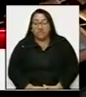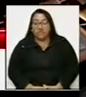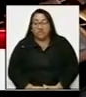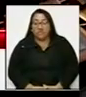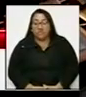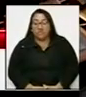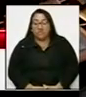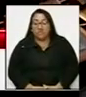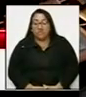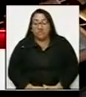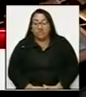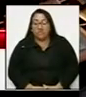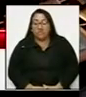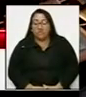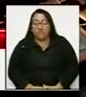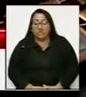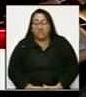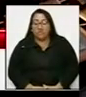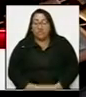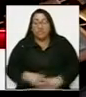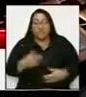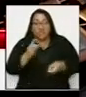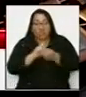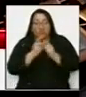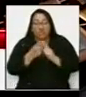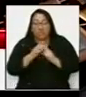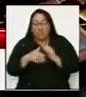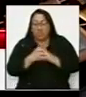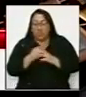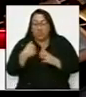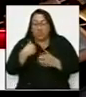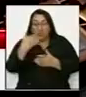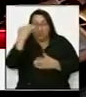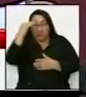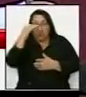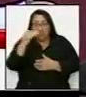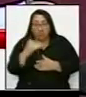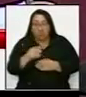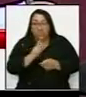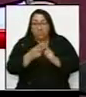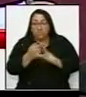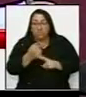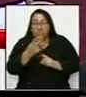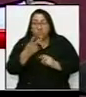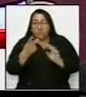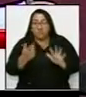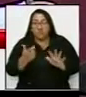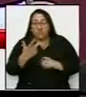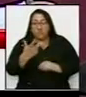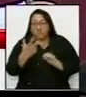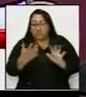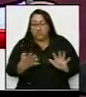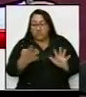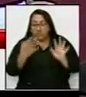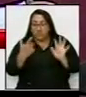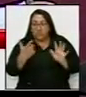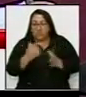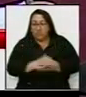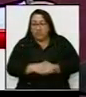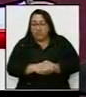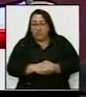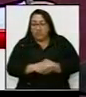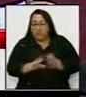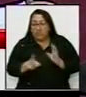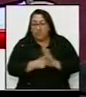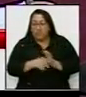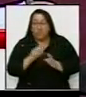Están derogándose la complementaria derogatoria, ahí las tenemos. Se está derogando la 26.397, ley